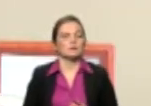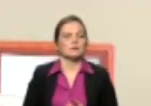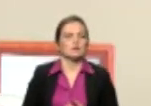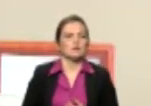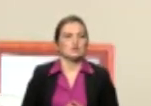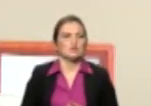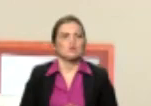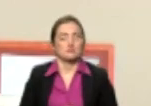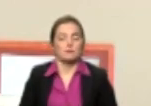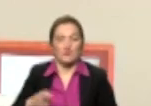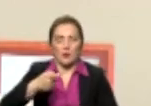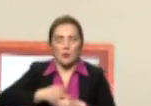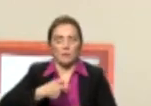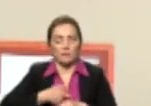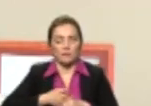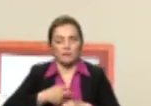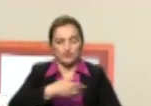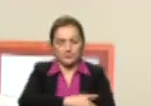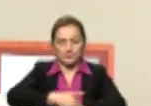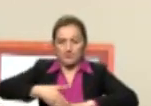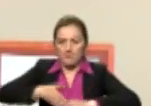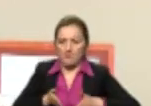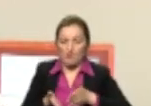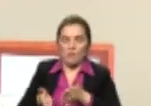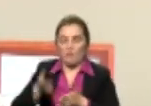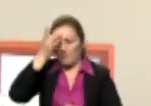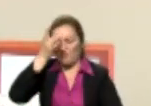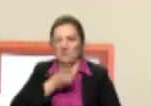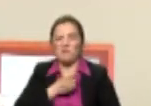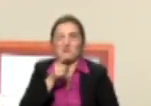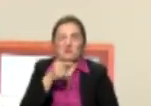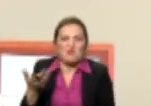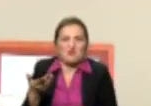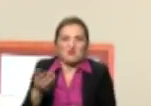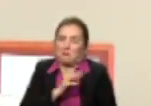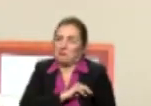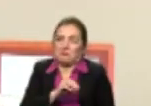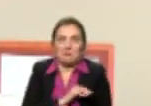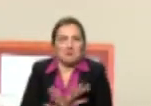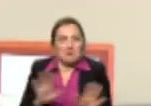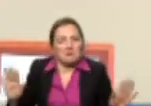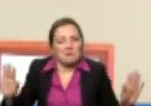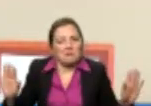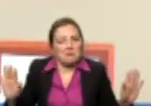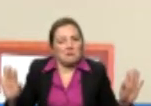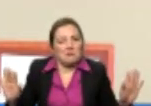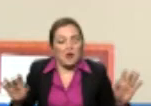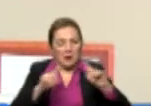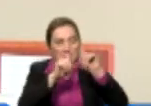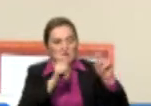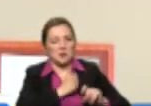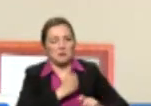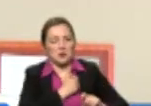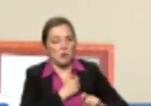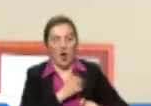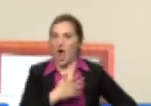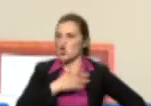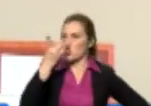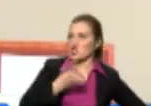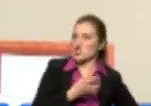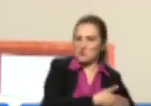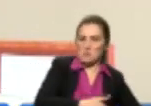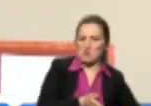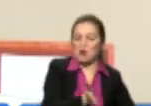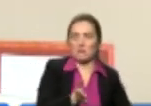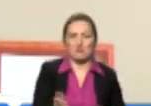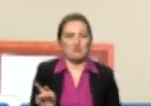Especificamos claramente que las rutas y frecuencias son del Estado y que solo el Estado las podrá explotar comercialmente y podrá hacer